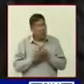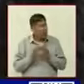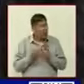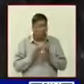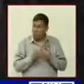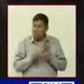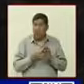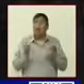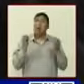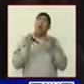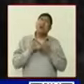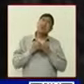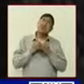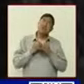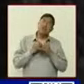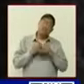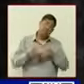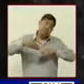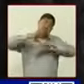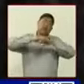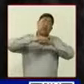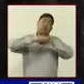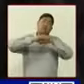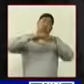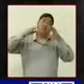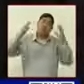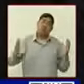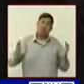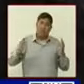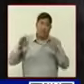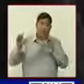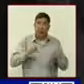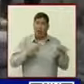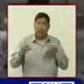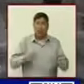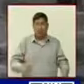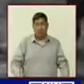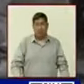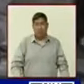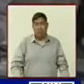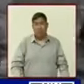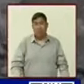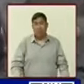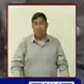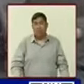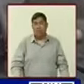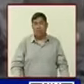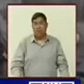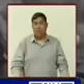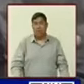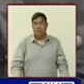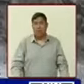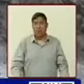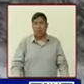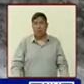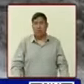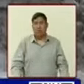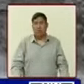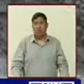No las han arreglado. Más bien lo hicieron sobre eso, lo han hecho el embovedado. Sobre eso lo han tapado.